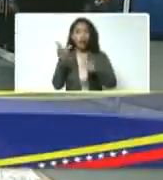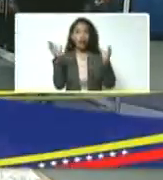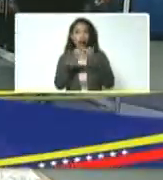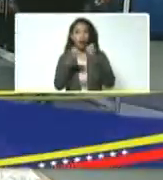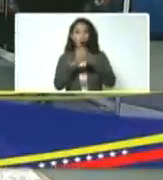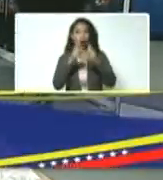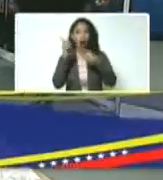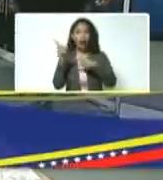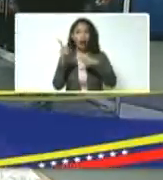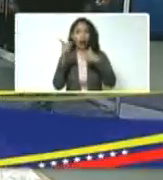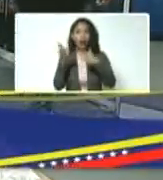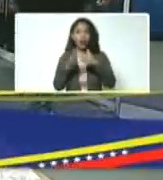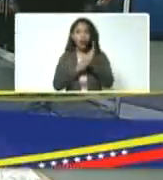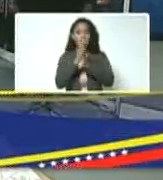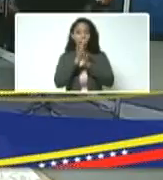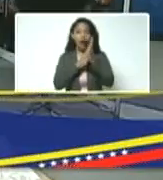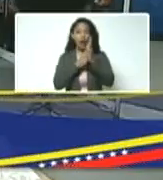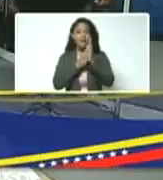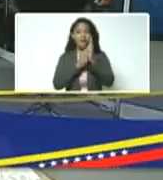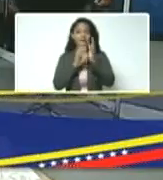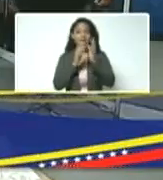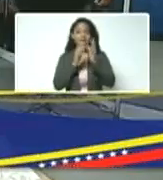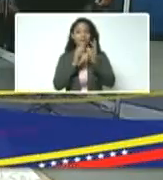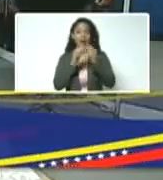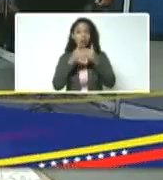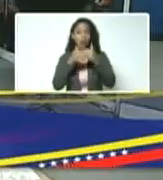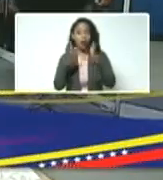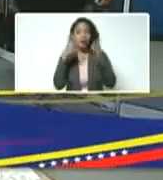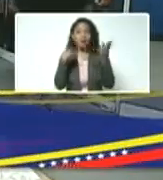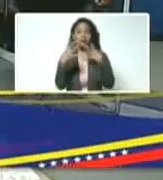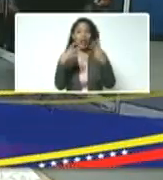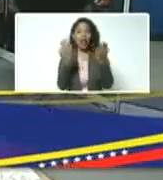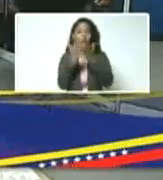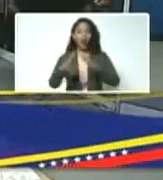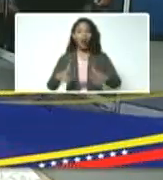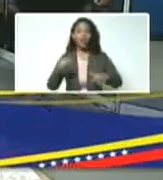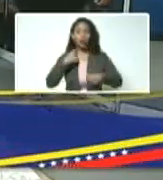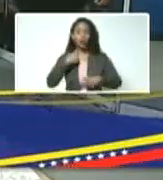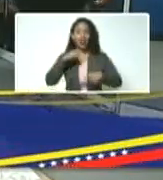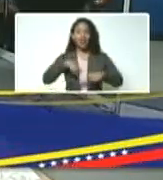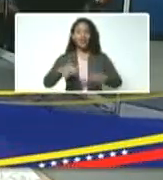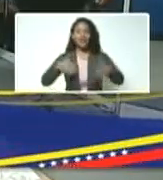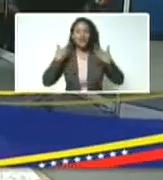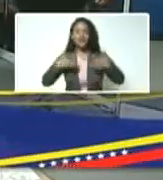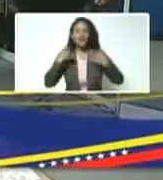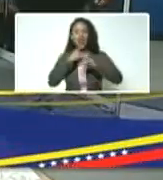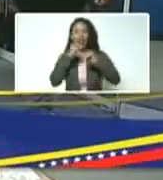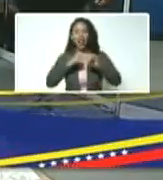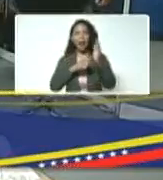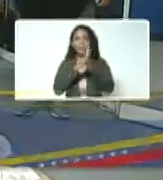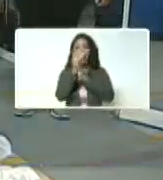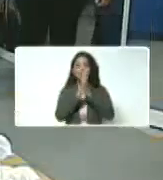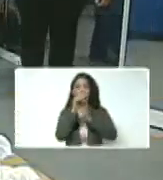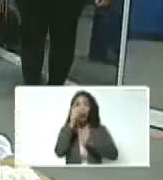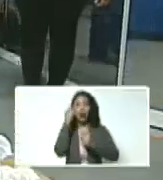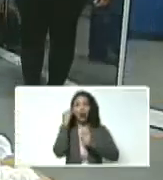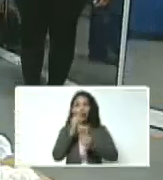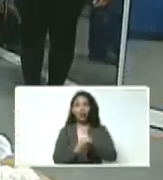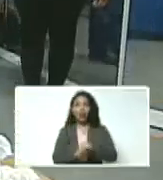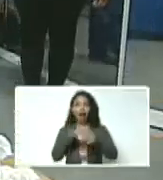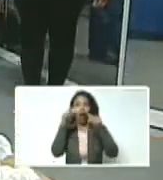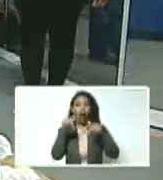esa inauguración de esa feria escolar. Aquí, pues, contenta con nuestros emprendedores y emprendedoras.